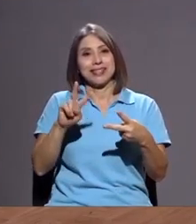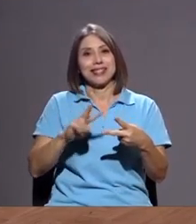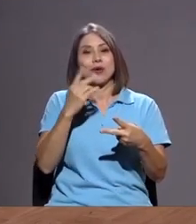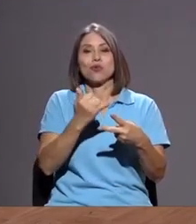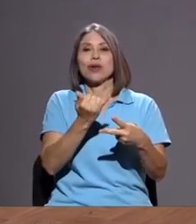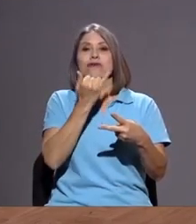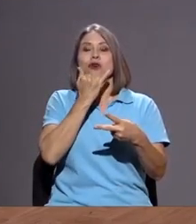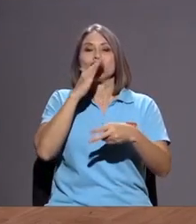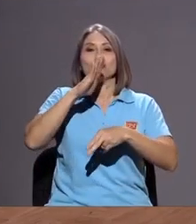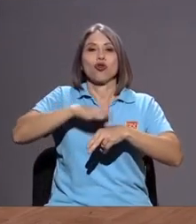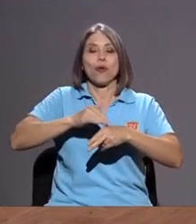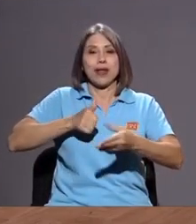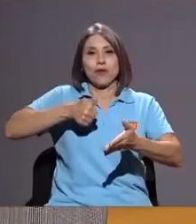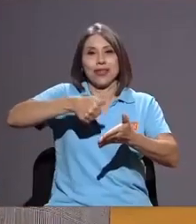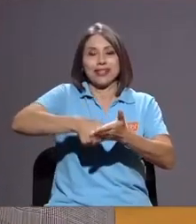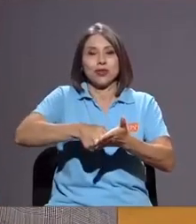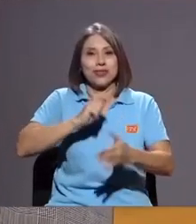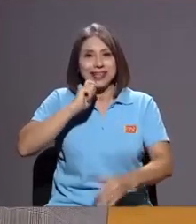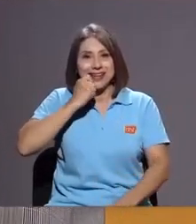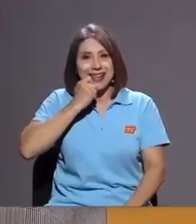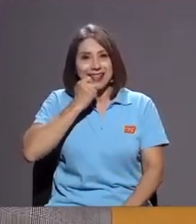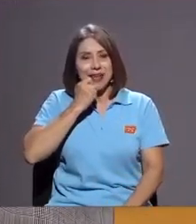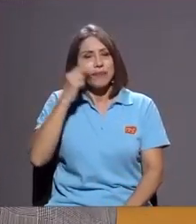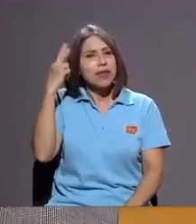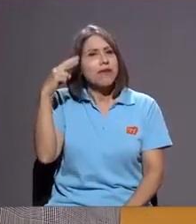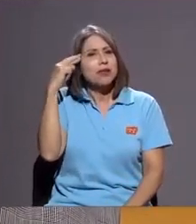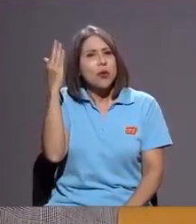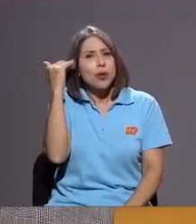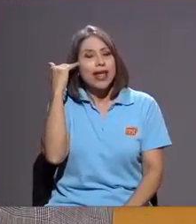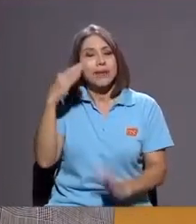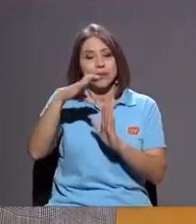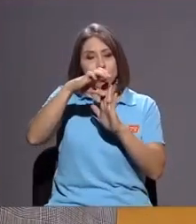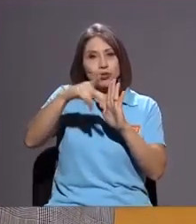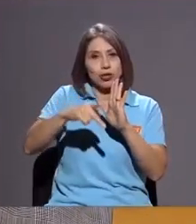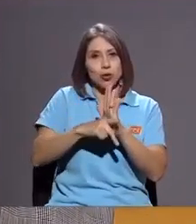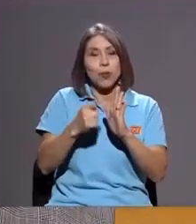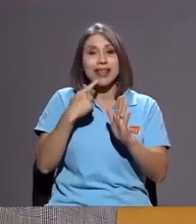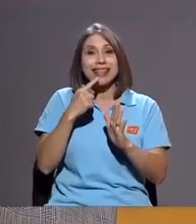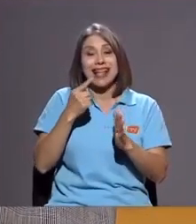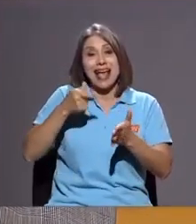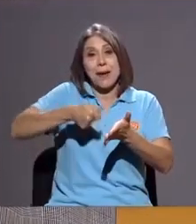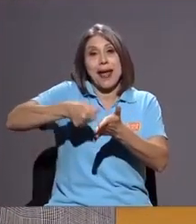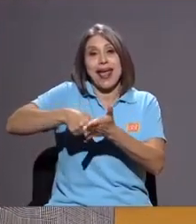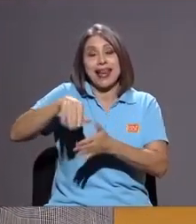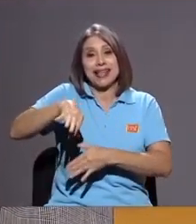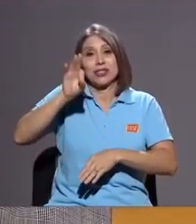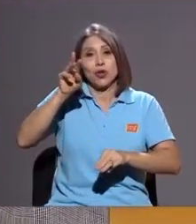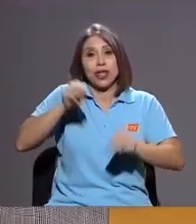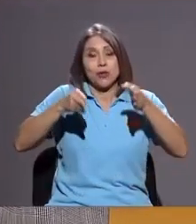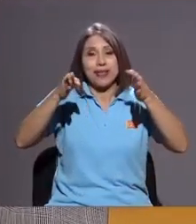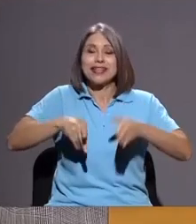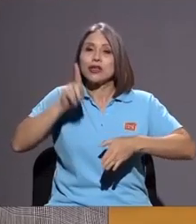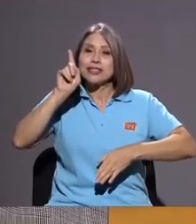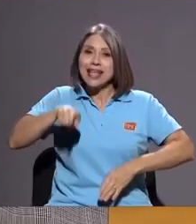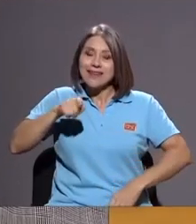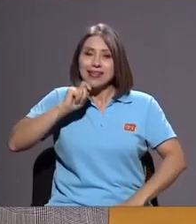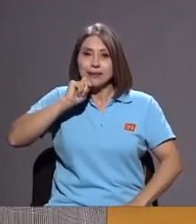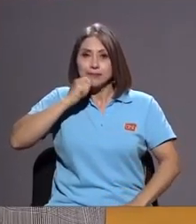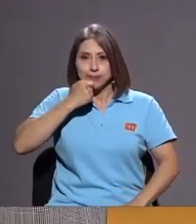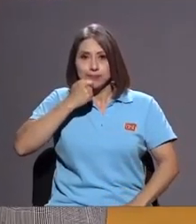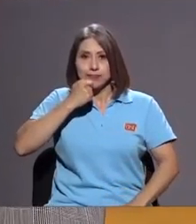secreta. ¿Por qué razón? Porque la Constitución dice que la elección de los magistrados tiene que ser secreta. Pero habla